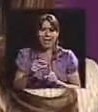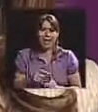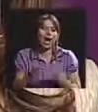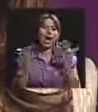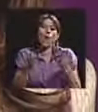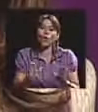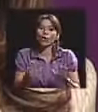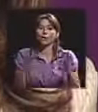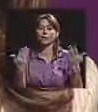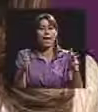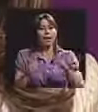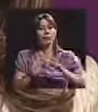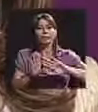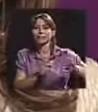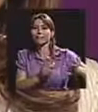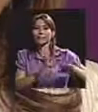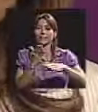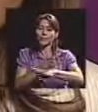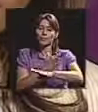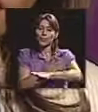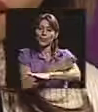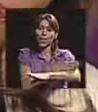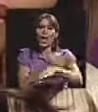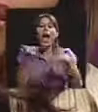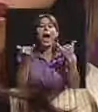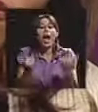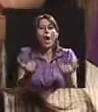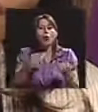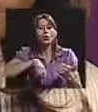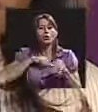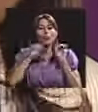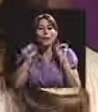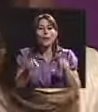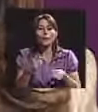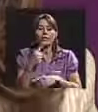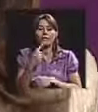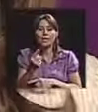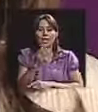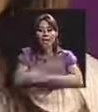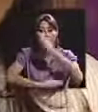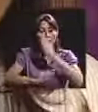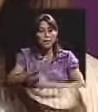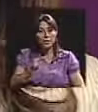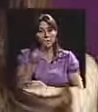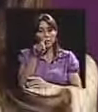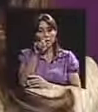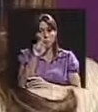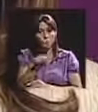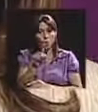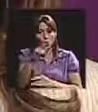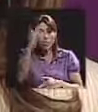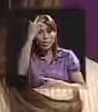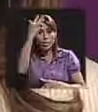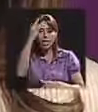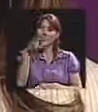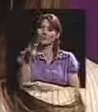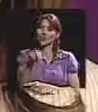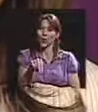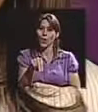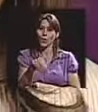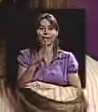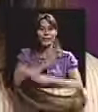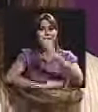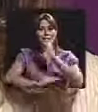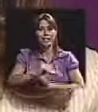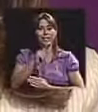más que nunca podemos decir, ¿es la discapacidad una enfermedad o no? No, no lo es. La discapacidad es una